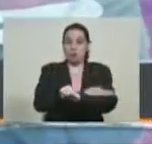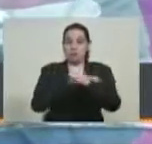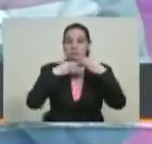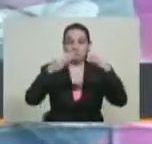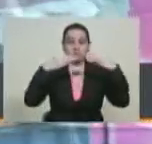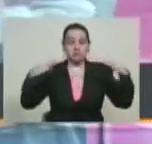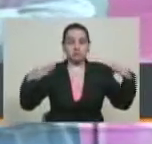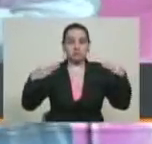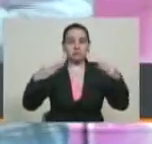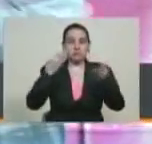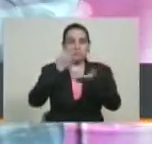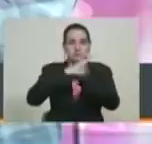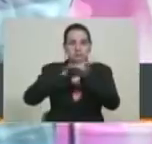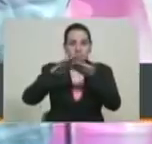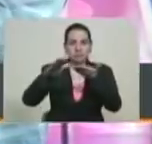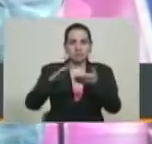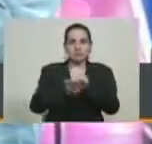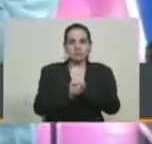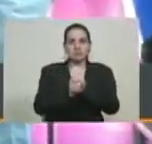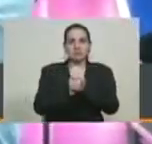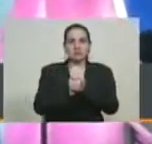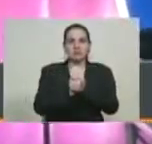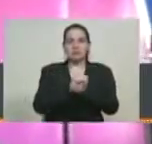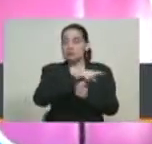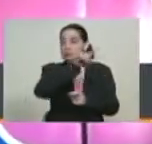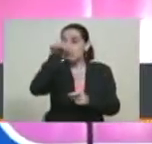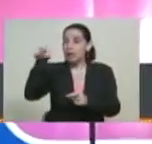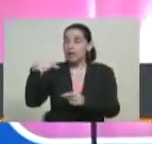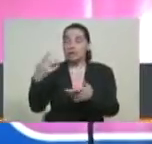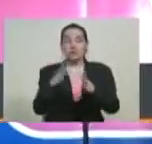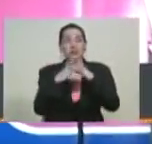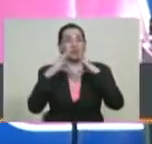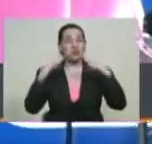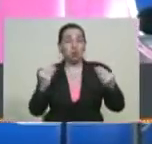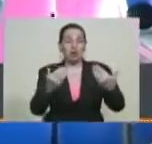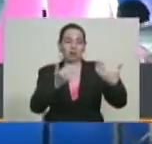pública que está en manos de ustedes.